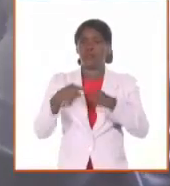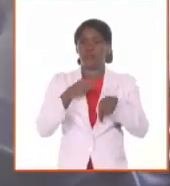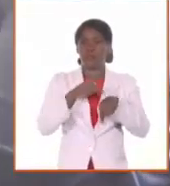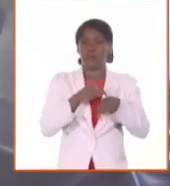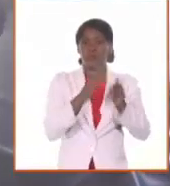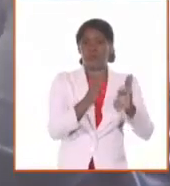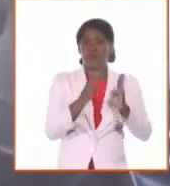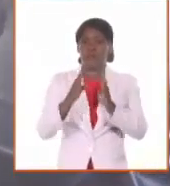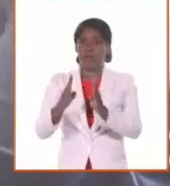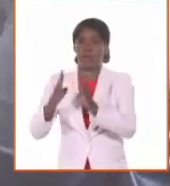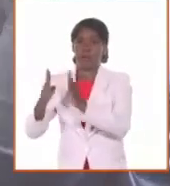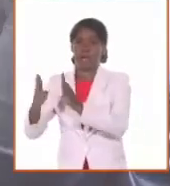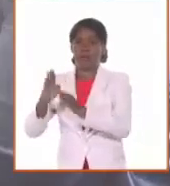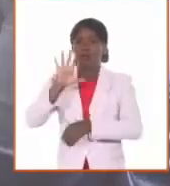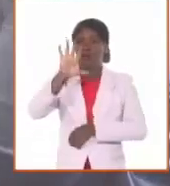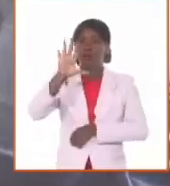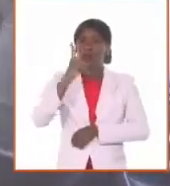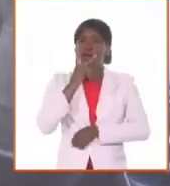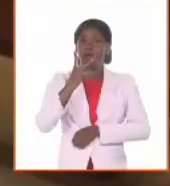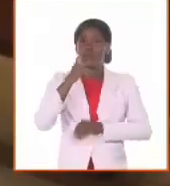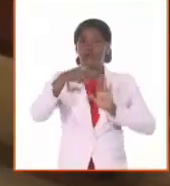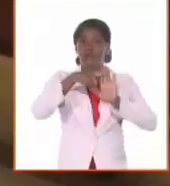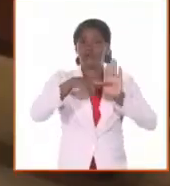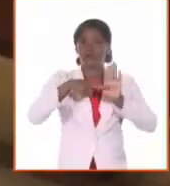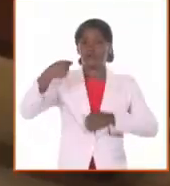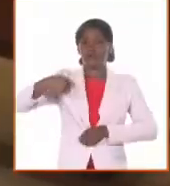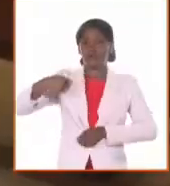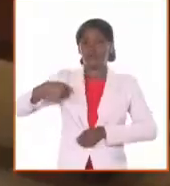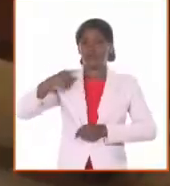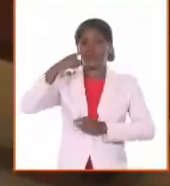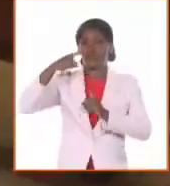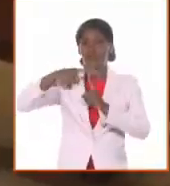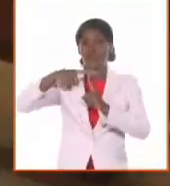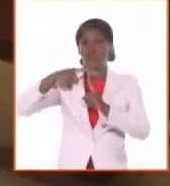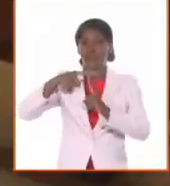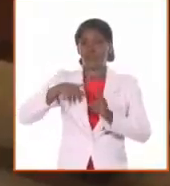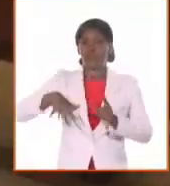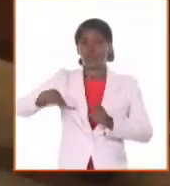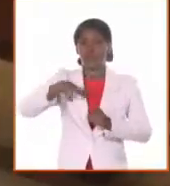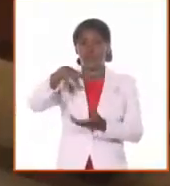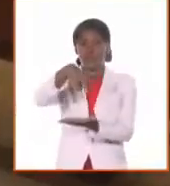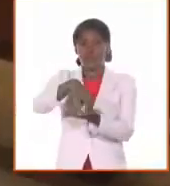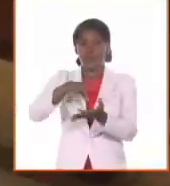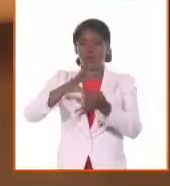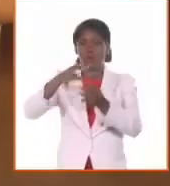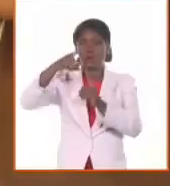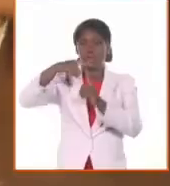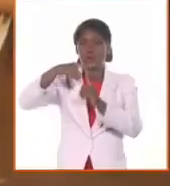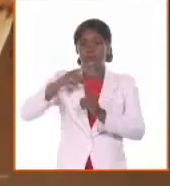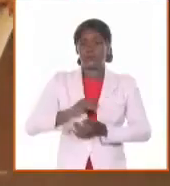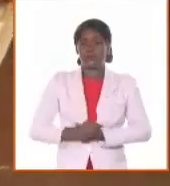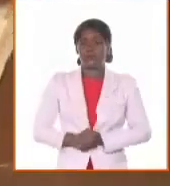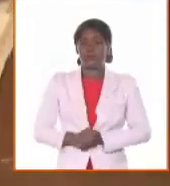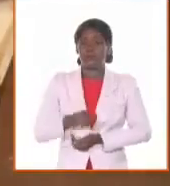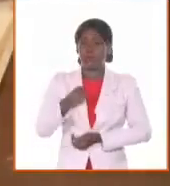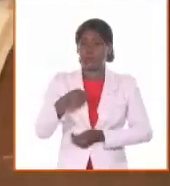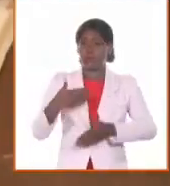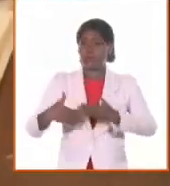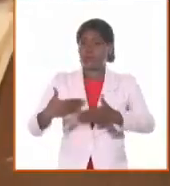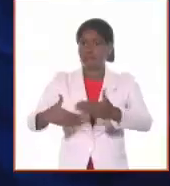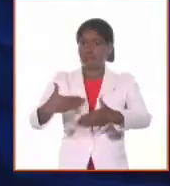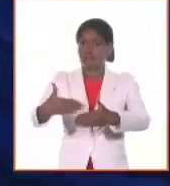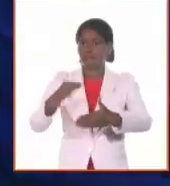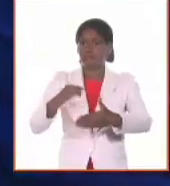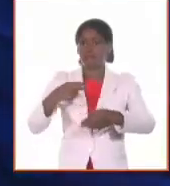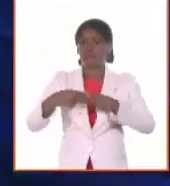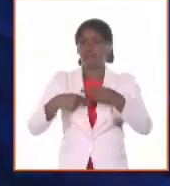asumidos por cinco notarios y su personal auxiliar en la notaría de la ciudad de guantánamo a ellos se suman 10 por